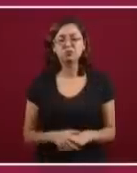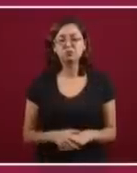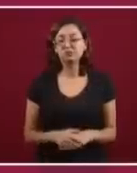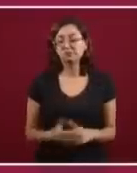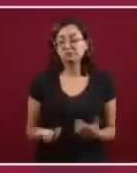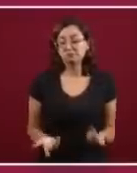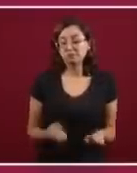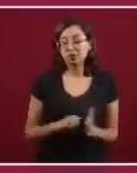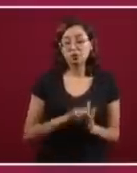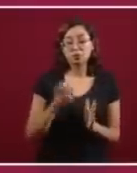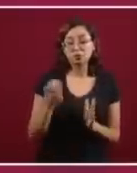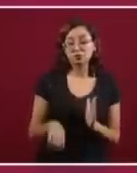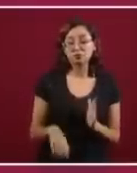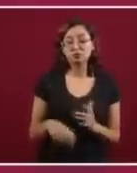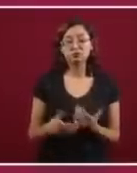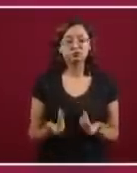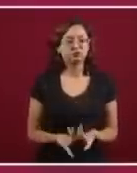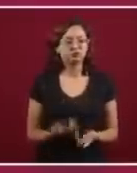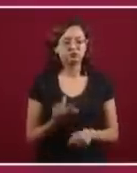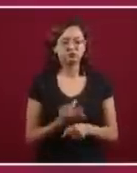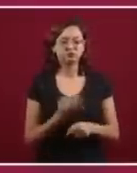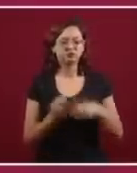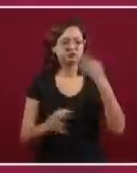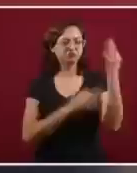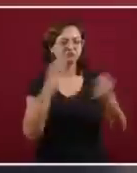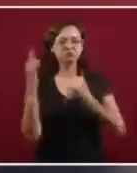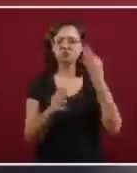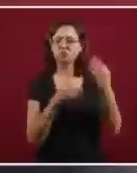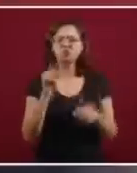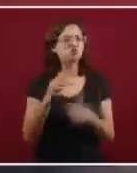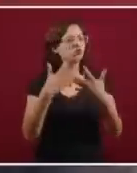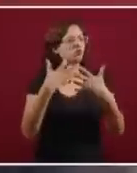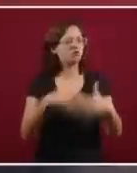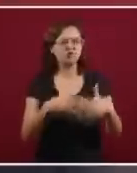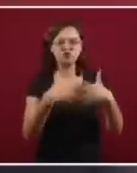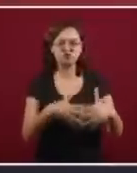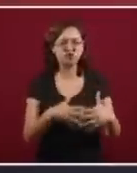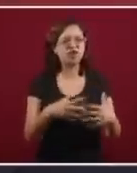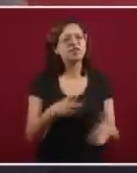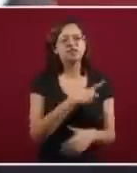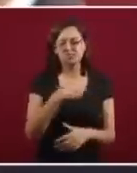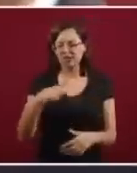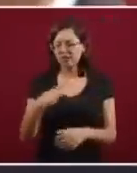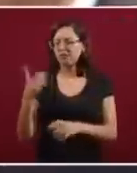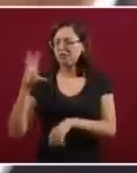puede decir esto no va a funcionar porque lo que hay que hacer es legalizar